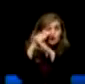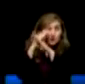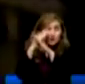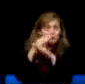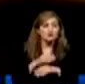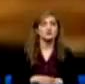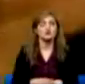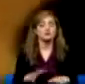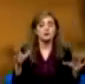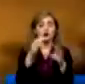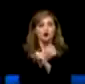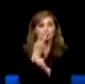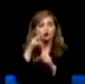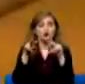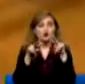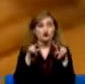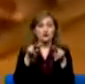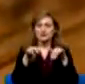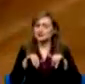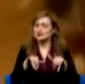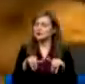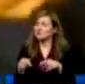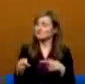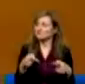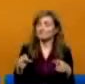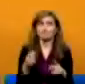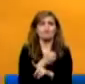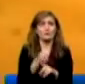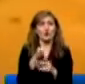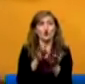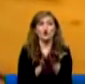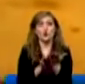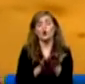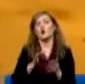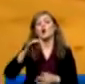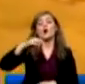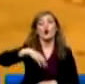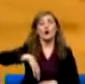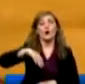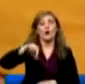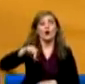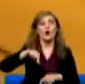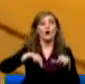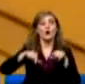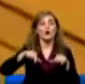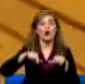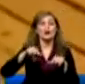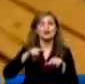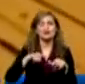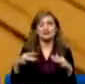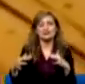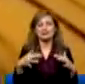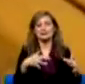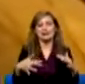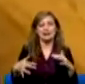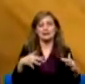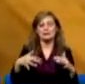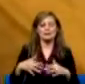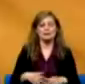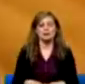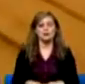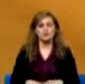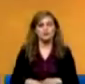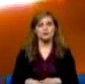Con la piedra. En la noche se pudo observar que continuaba la violencia en el cantón Alfredo Vaquerizo Moreno, lugar que se convirtió en una verdadera